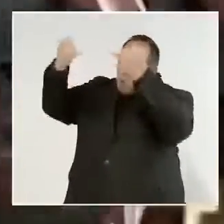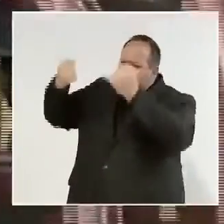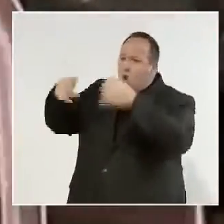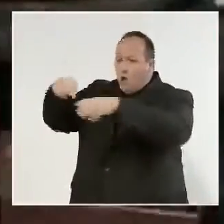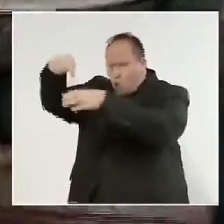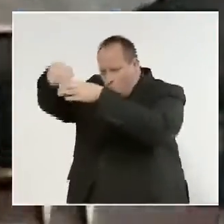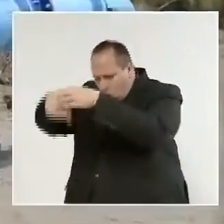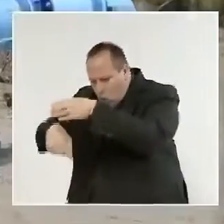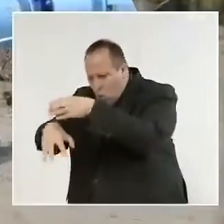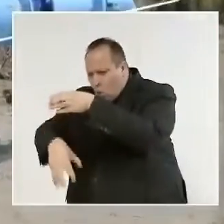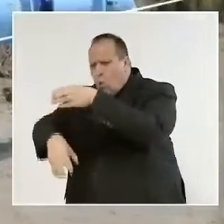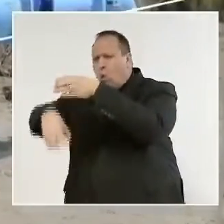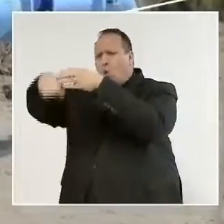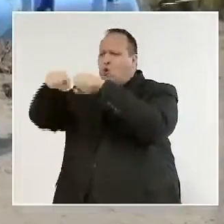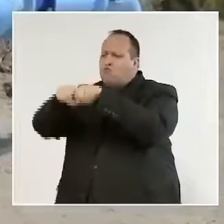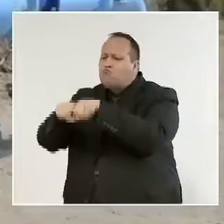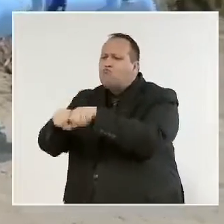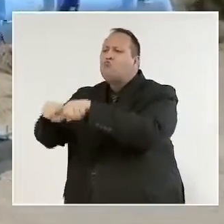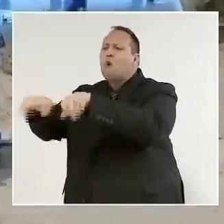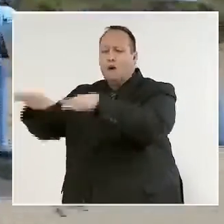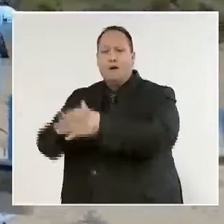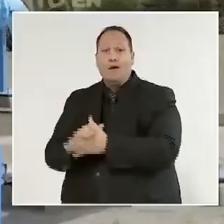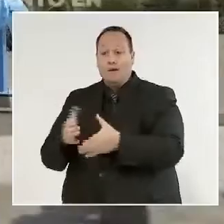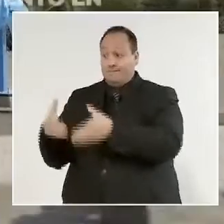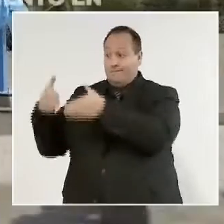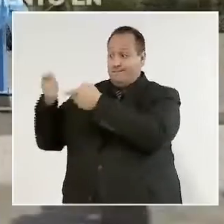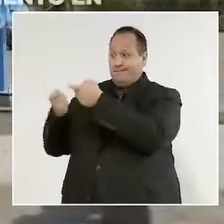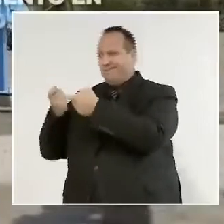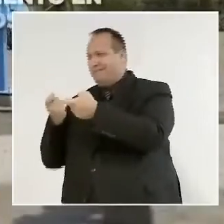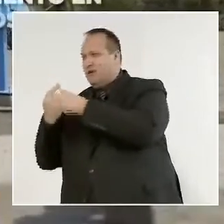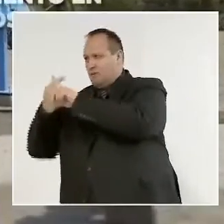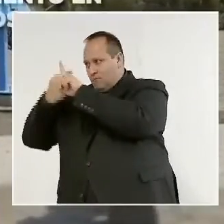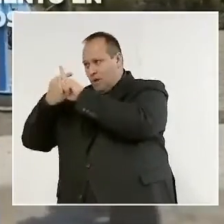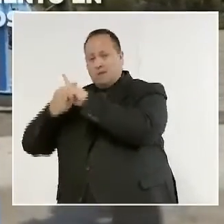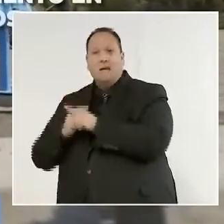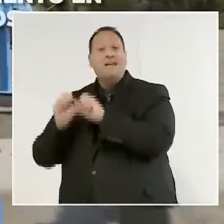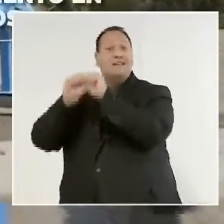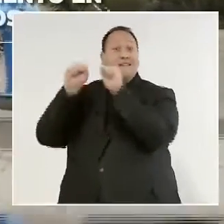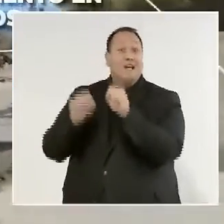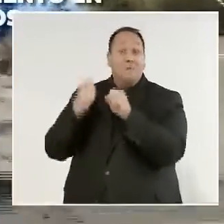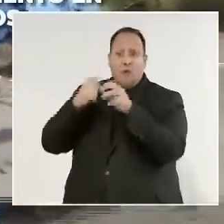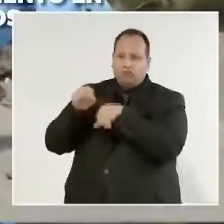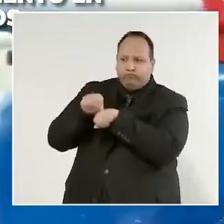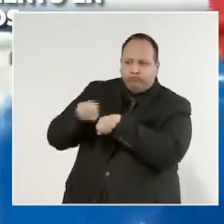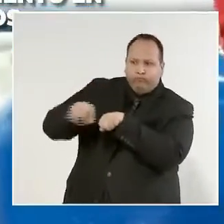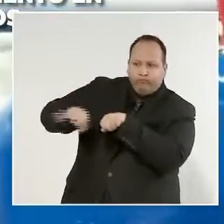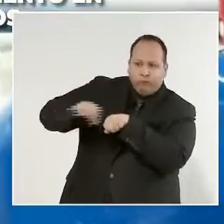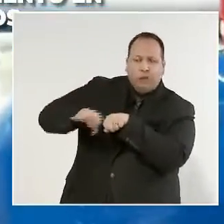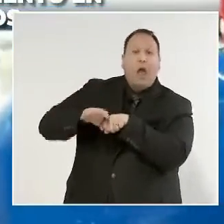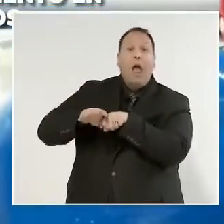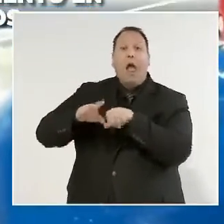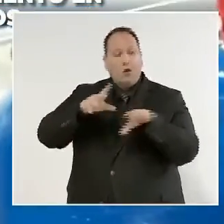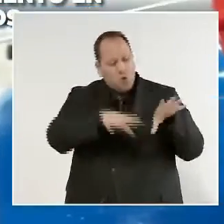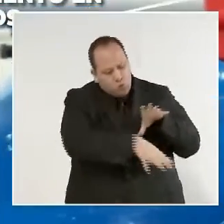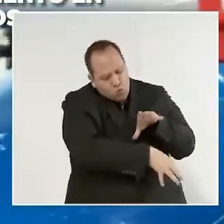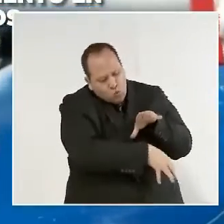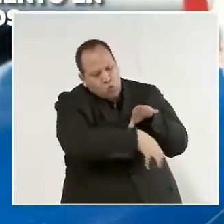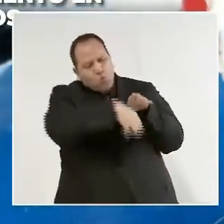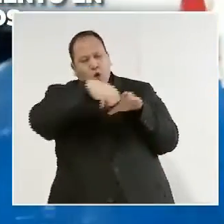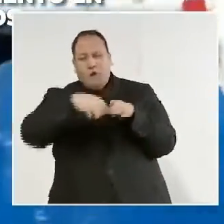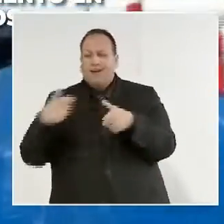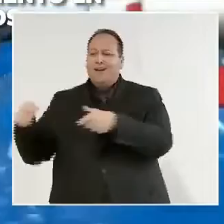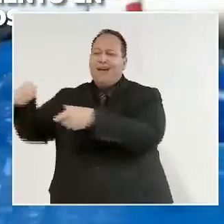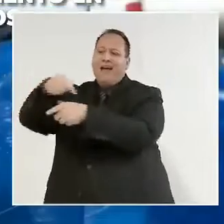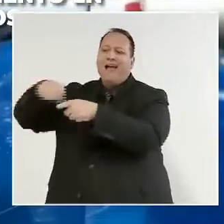deshidratador de lodos. Equipamiento y electrificación de pozo, línea de conducción, tanque regulador,